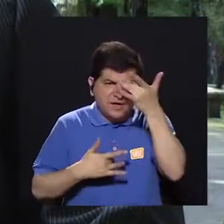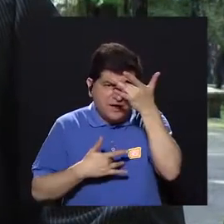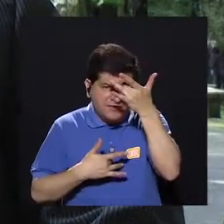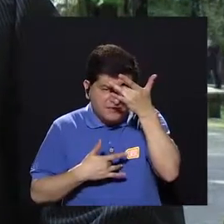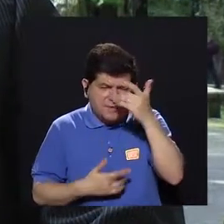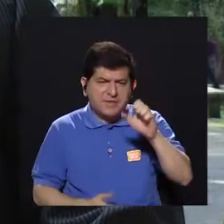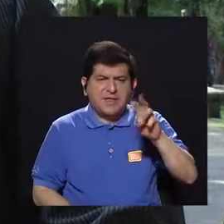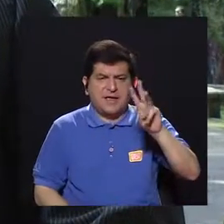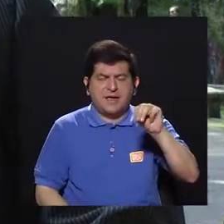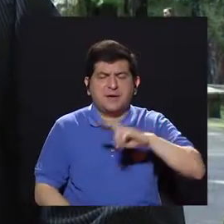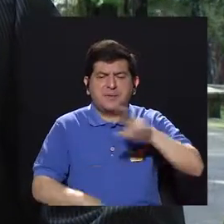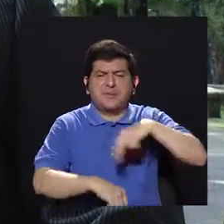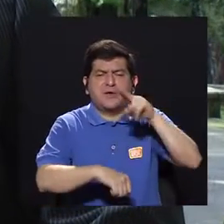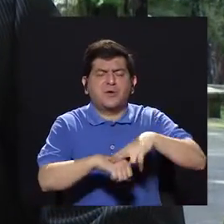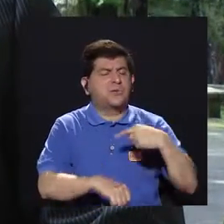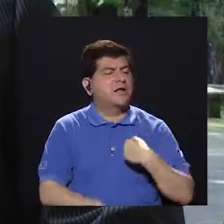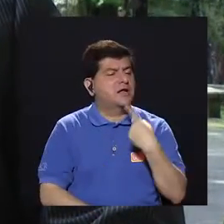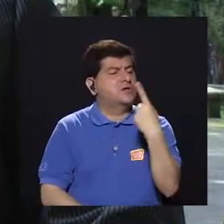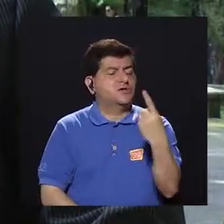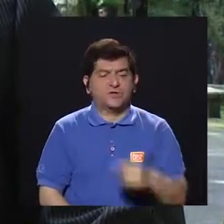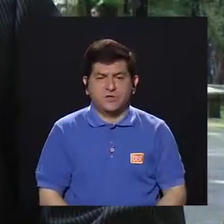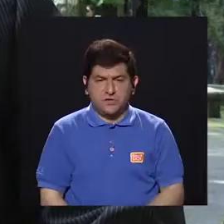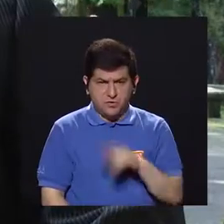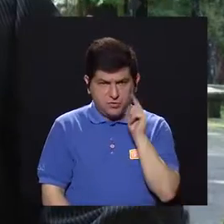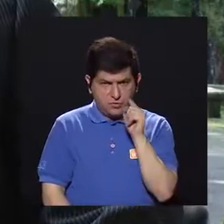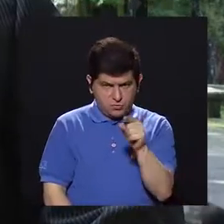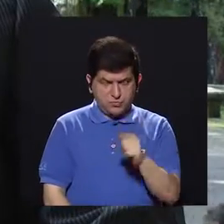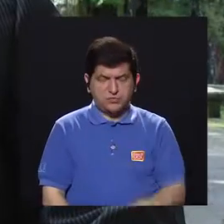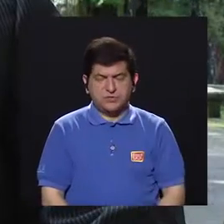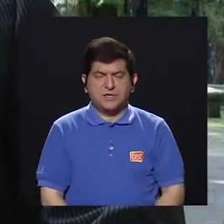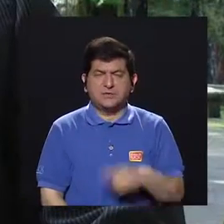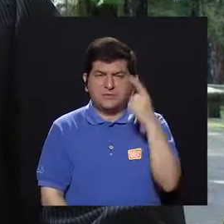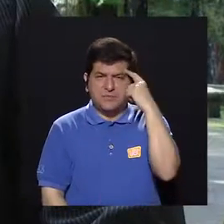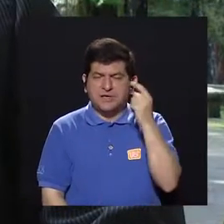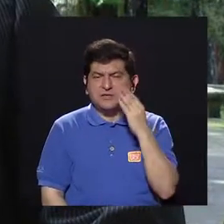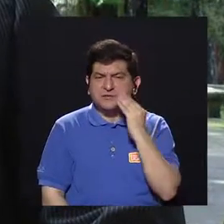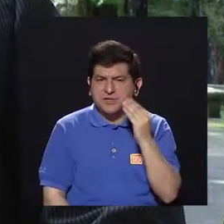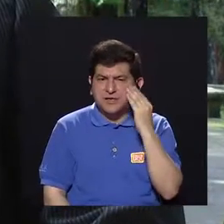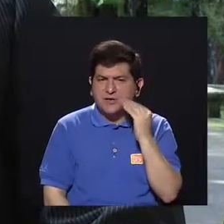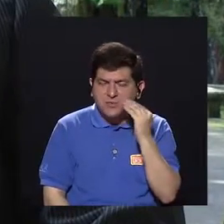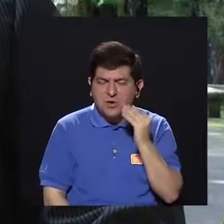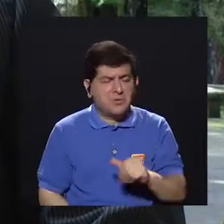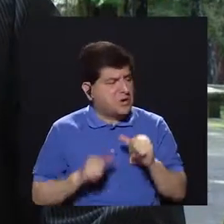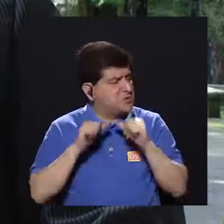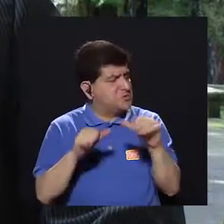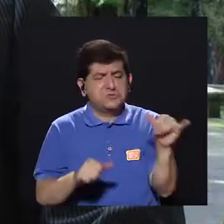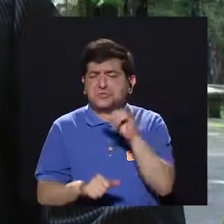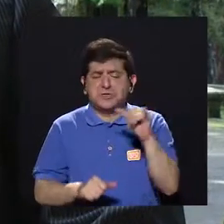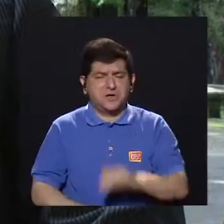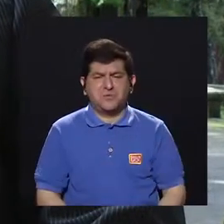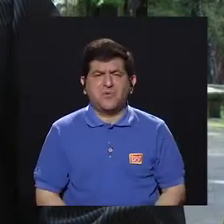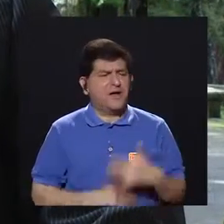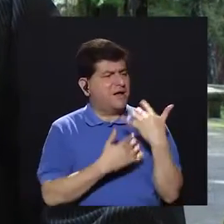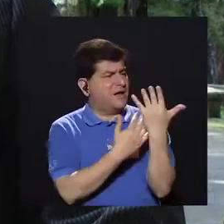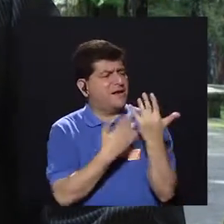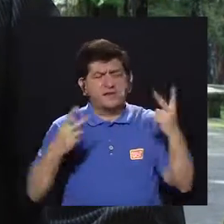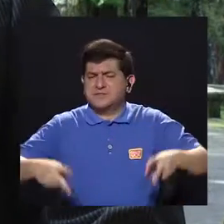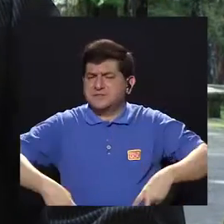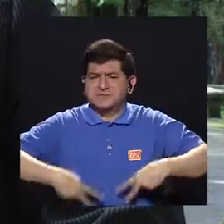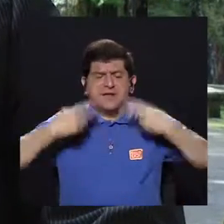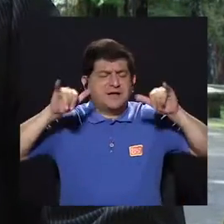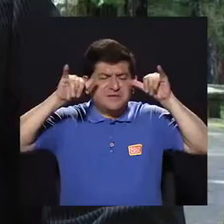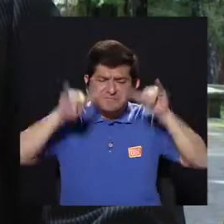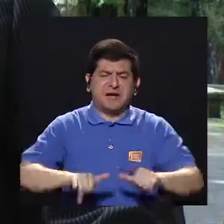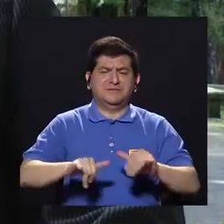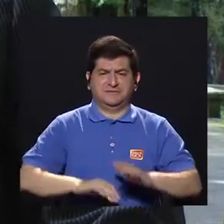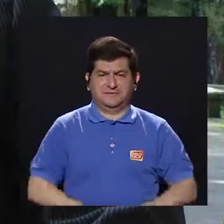ve esclerosis múltiple, normalmente yo le digo, si usted va a ser abuelo, va a seguir siendo abuelo. O sea, la expectativa